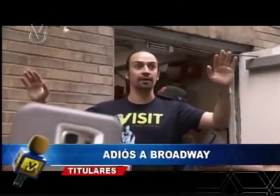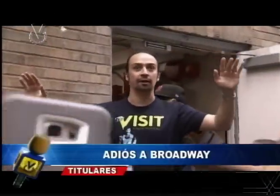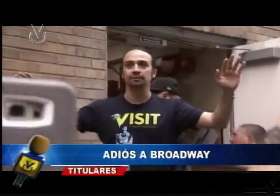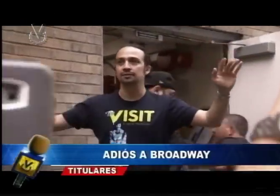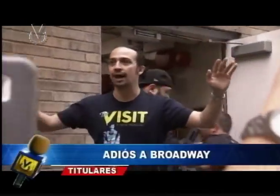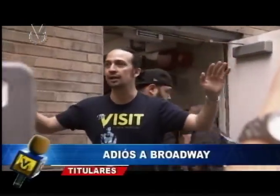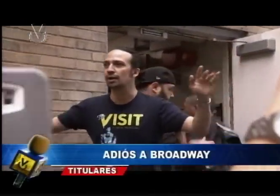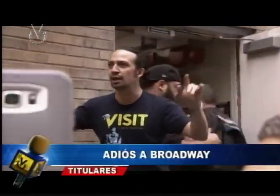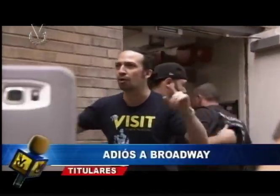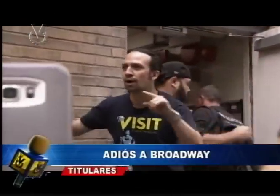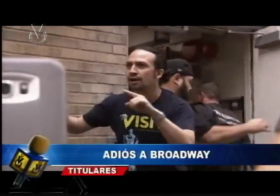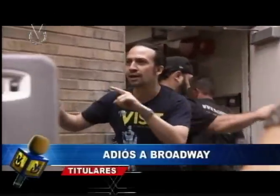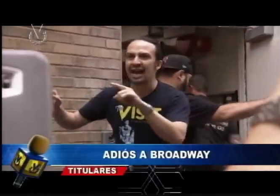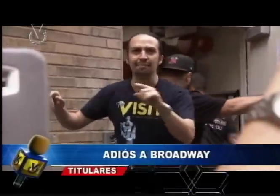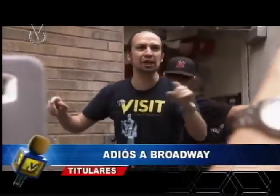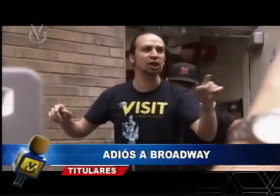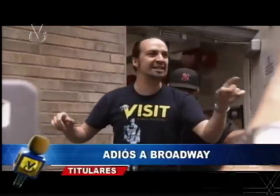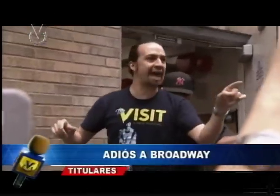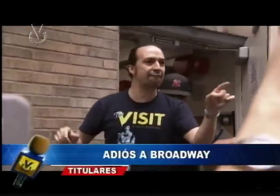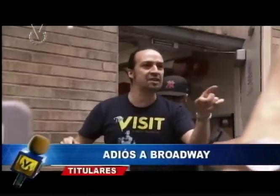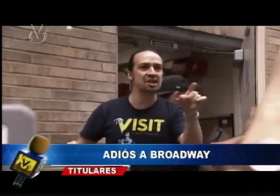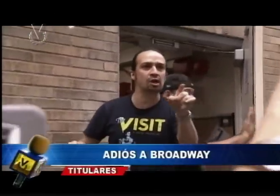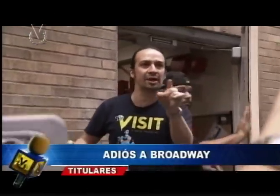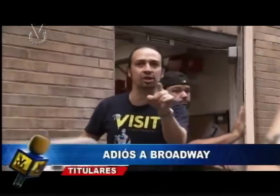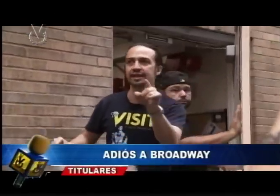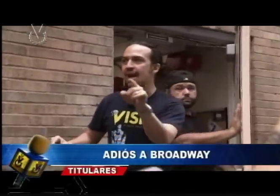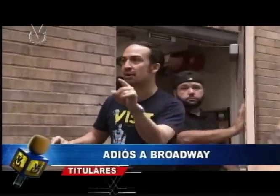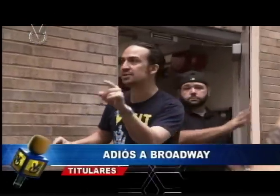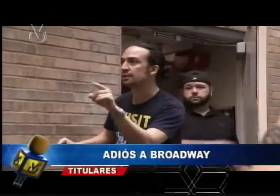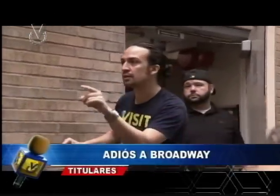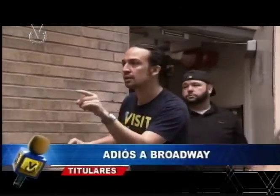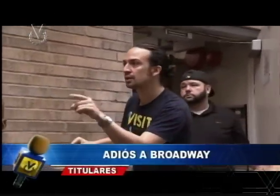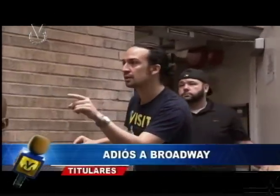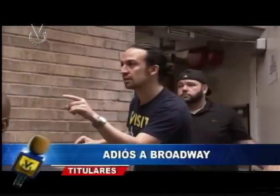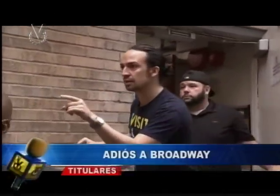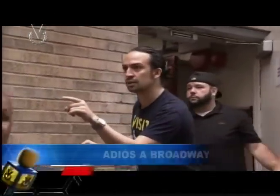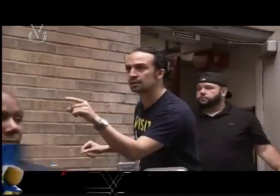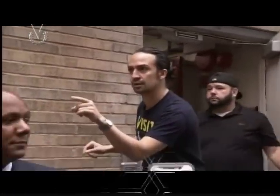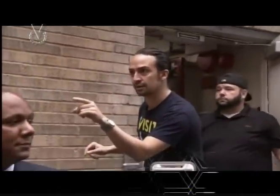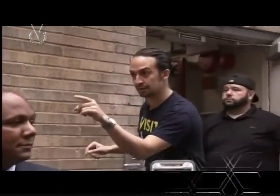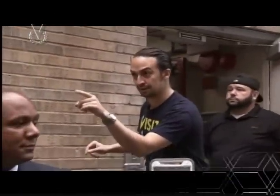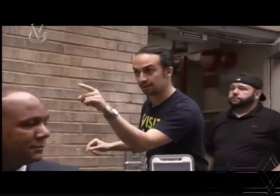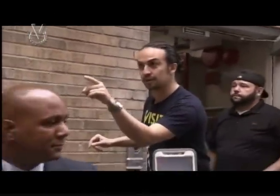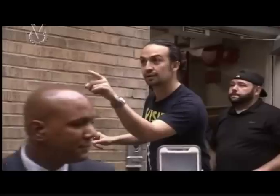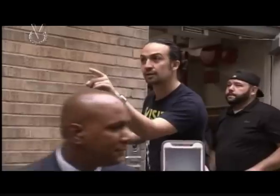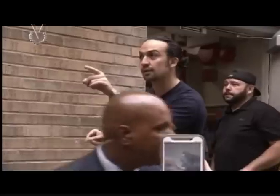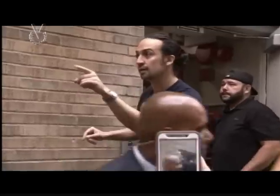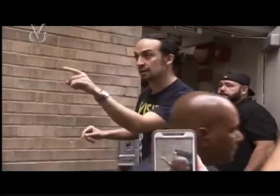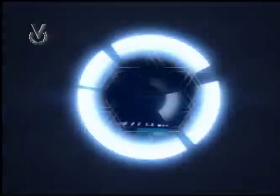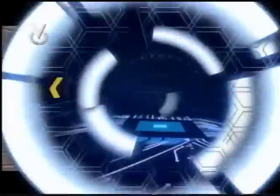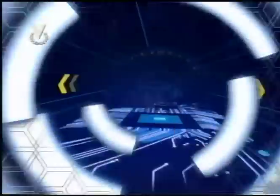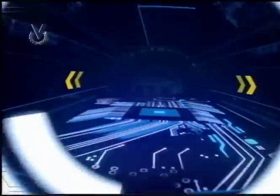Abandonó su historia. Lins Manuel Miranda se despidió de Hamilton.